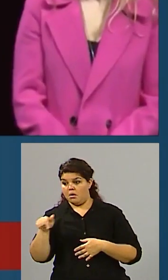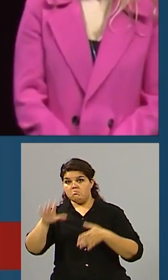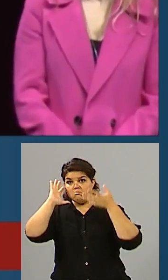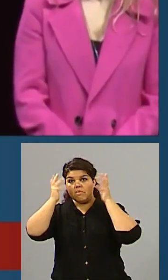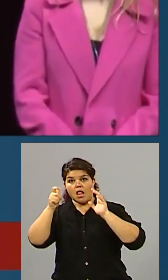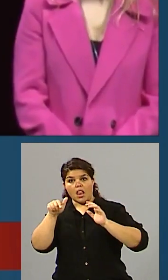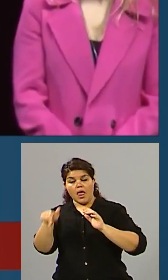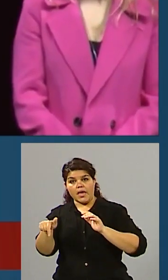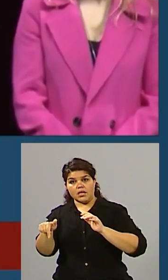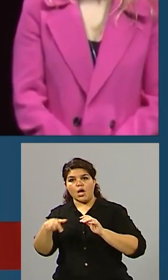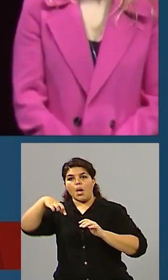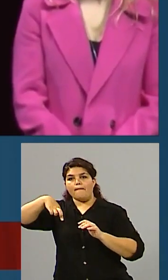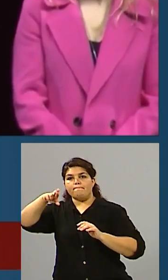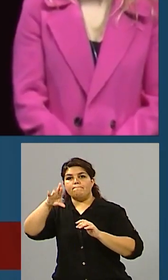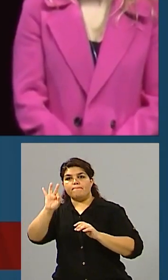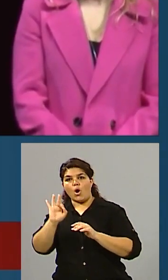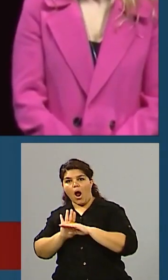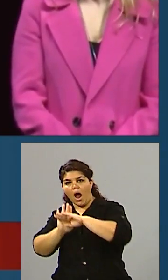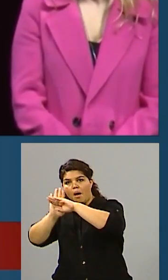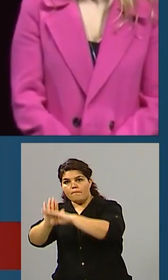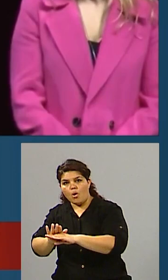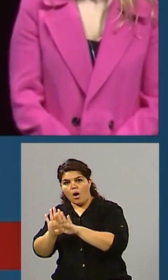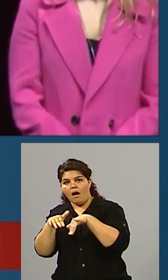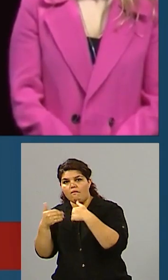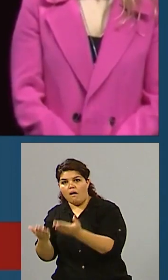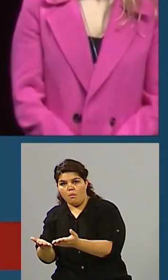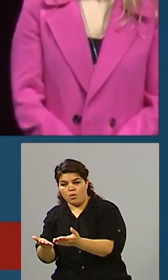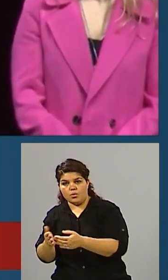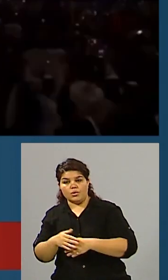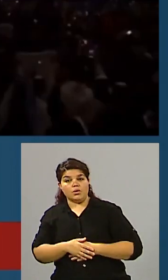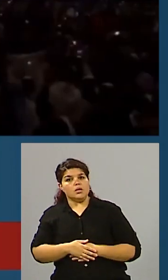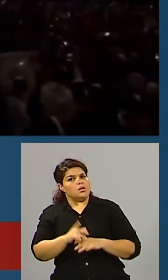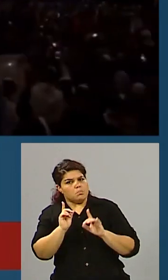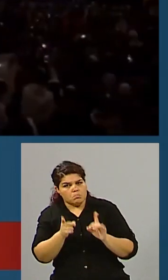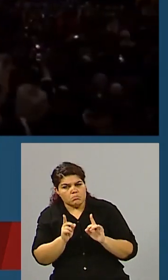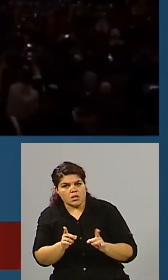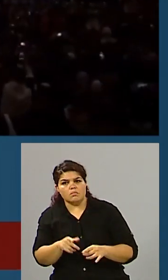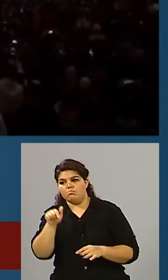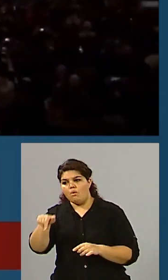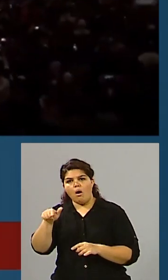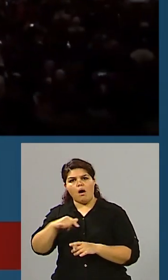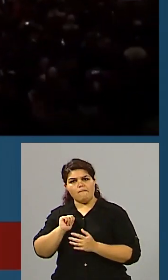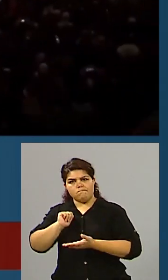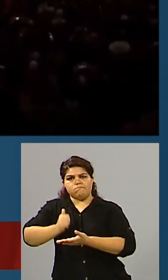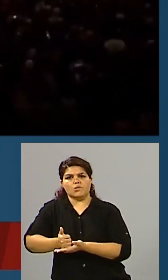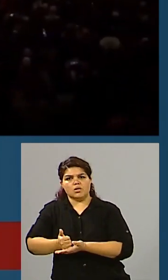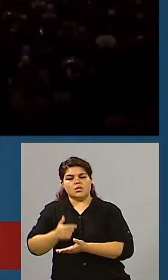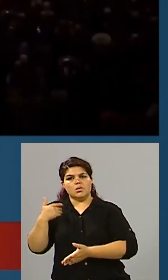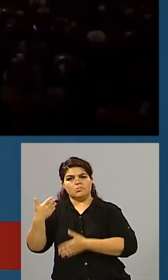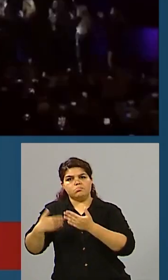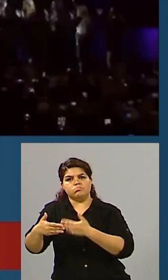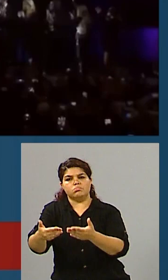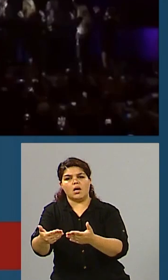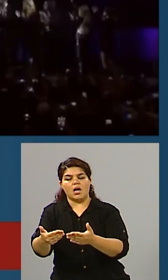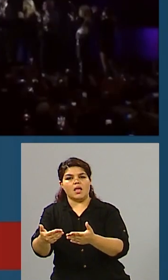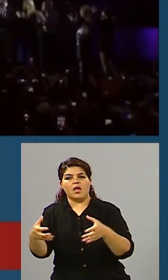apoyo del PRO, pero que ha marcado mucha presencia ese apoyo ya en lo que es el armado del